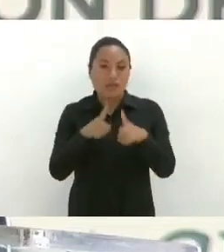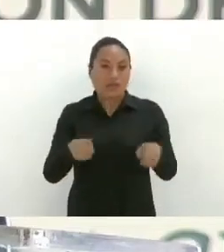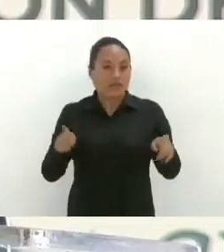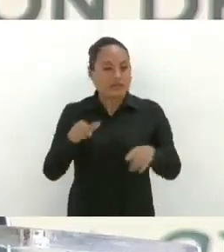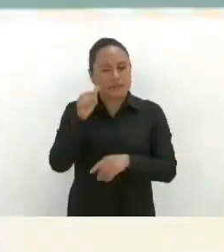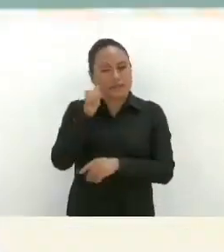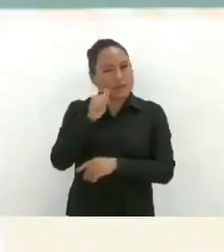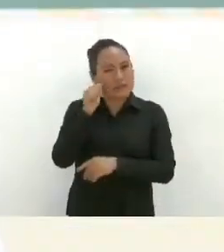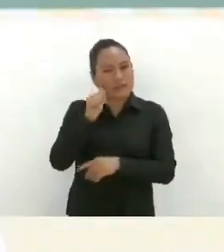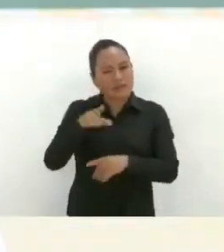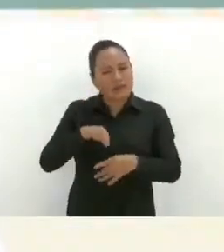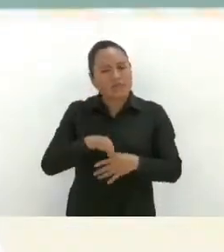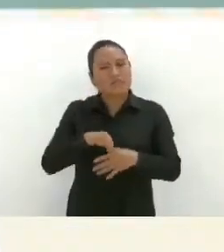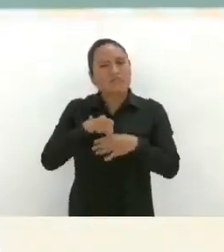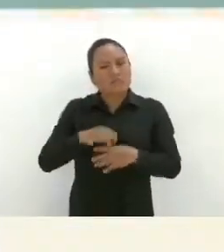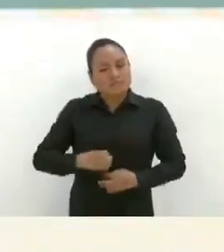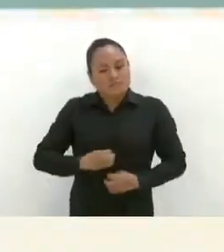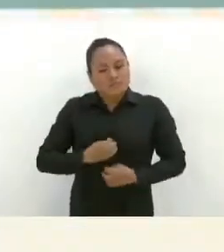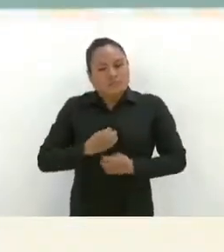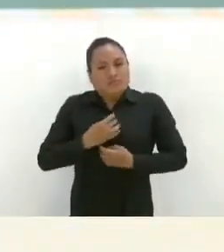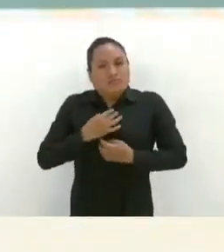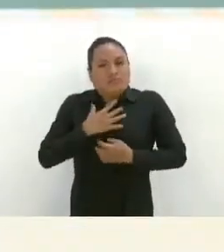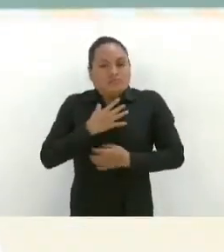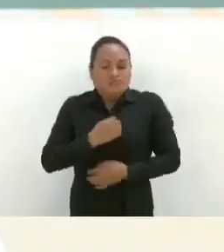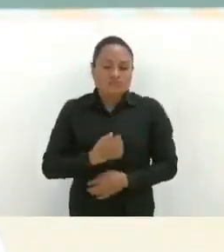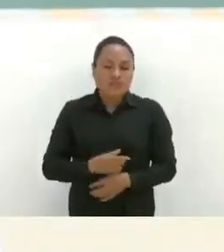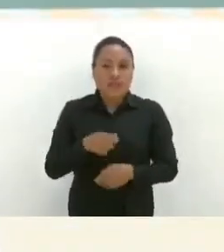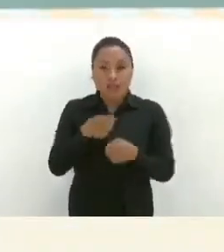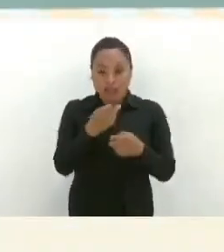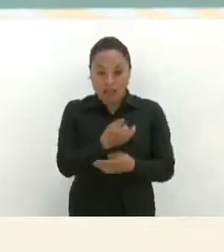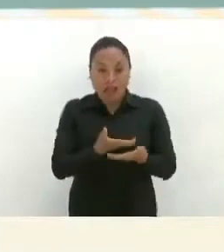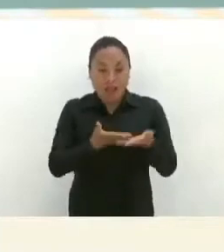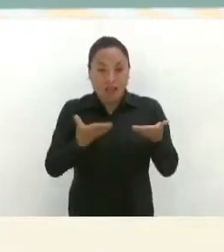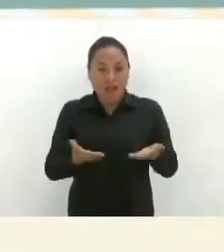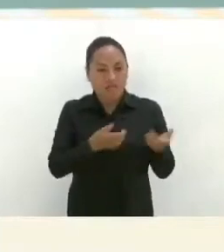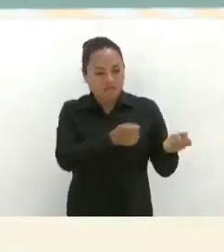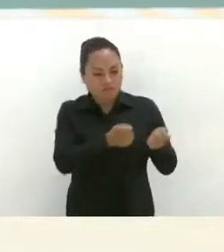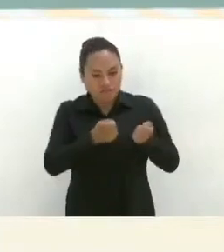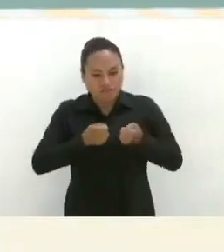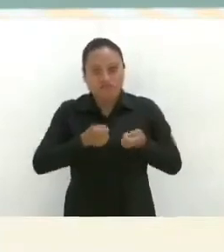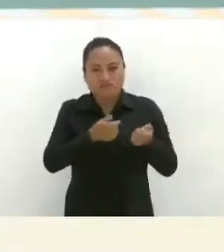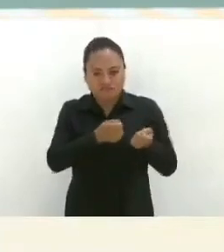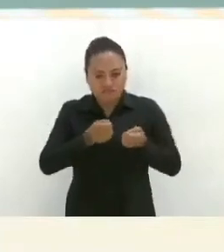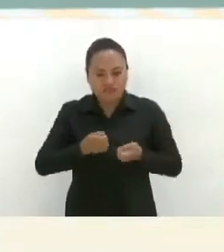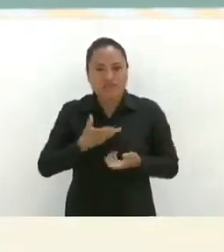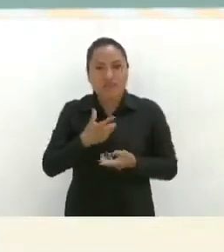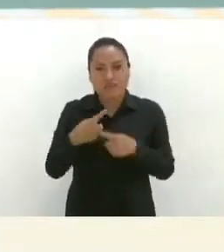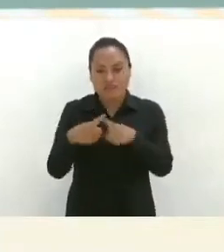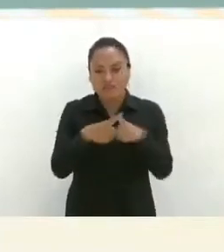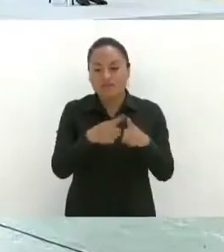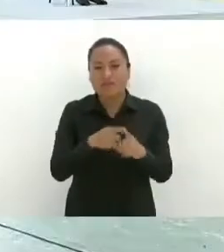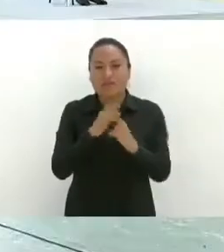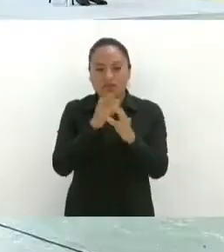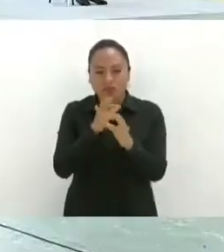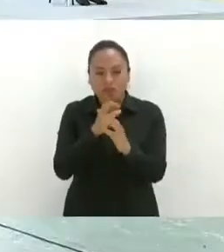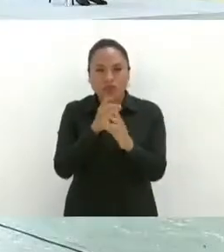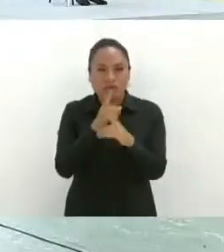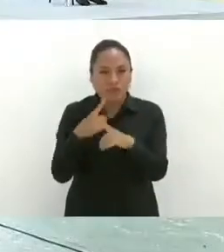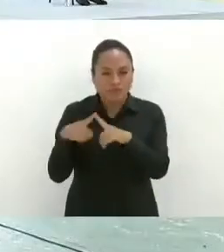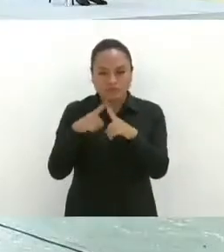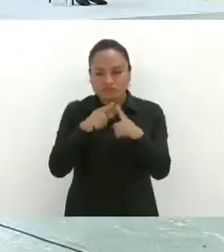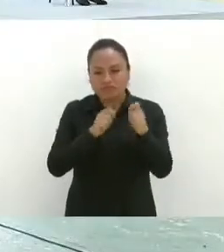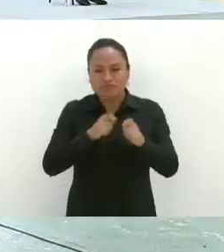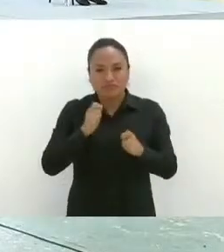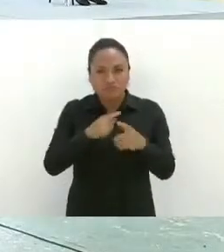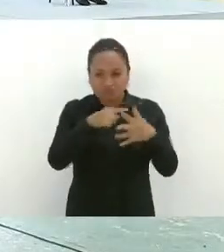presente Por eso Estos instrumentos que nos están dando Van a llegar a estas manos de niños y jóvenes